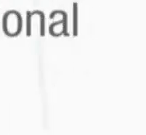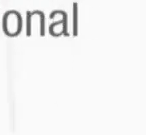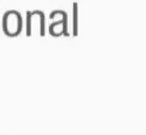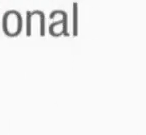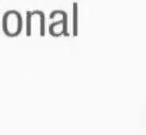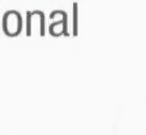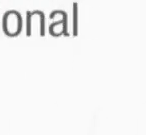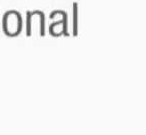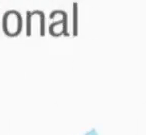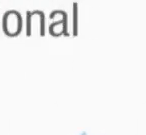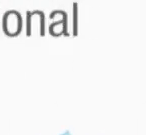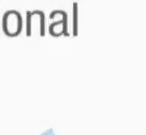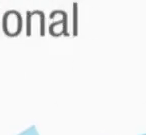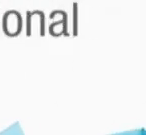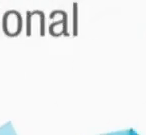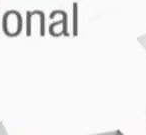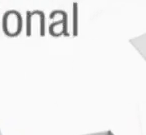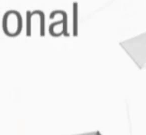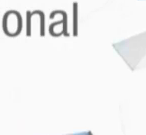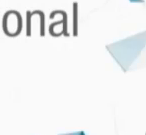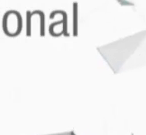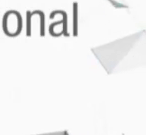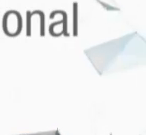Inicio de espacio promocional.